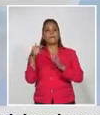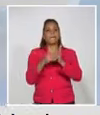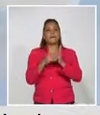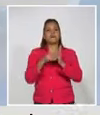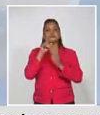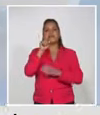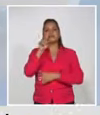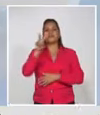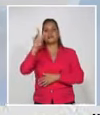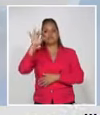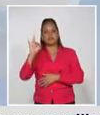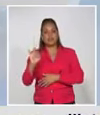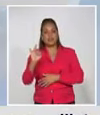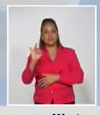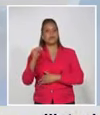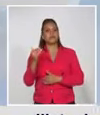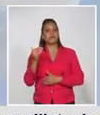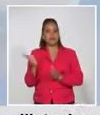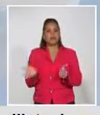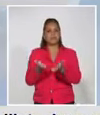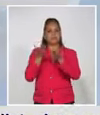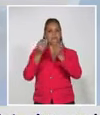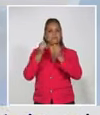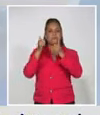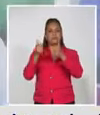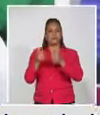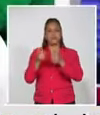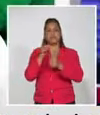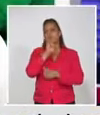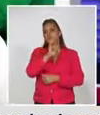75.127 pacientes recuperados, que es el